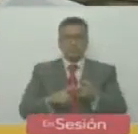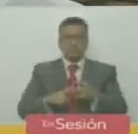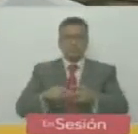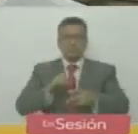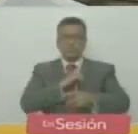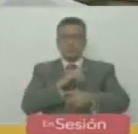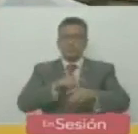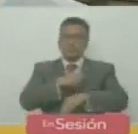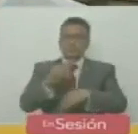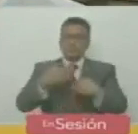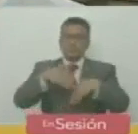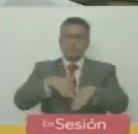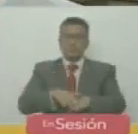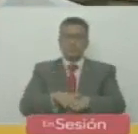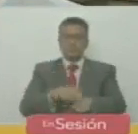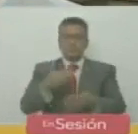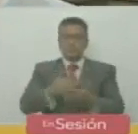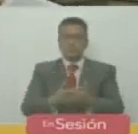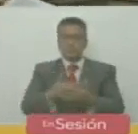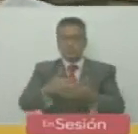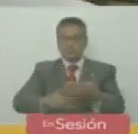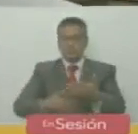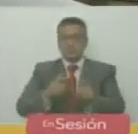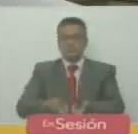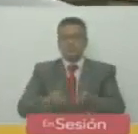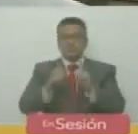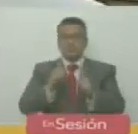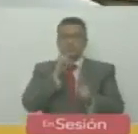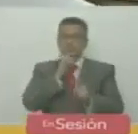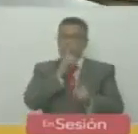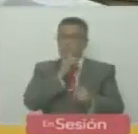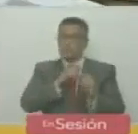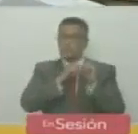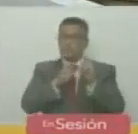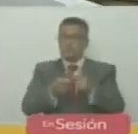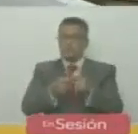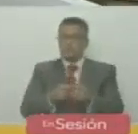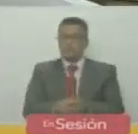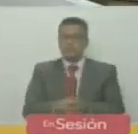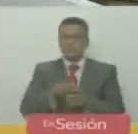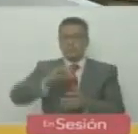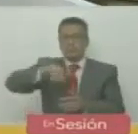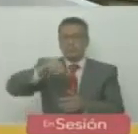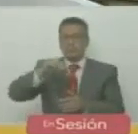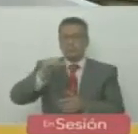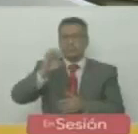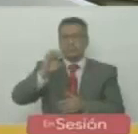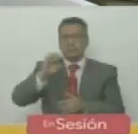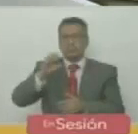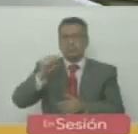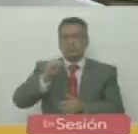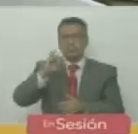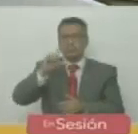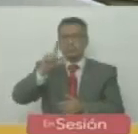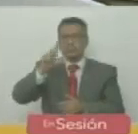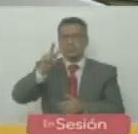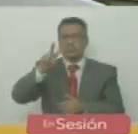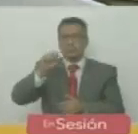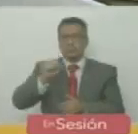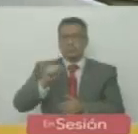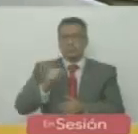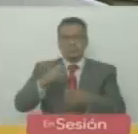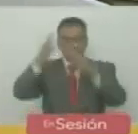e Integración, mediante el cual autoriza el nombramiento del ciudadano José Rafael Silva Aponte